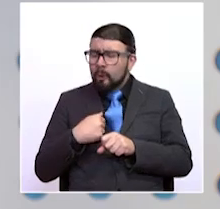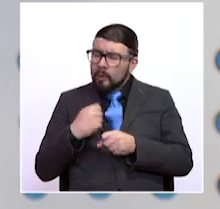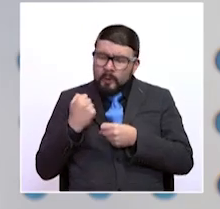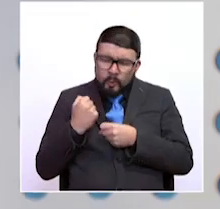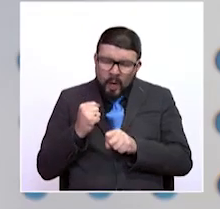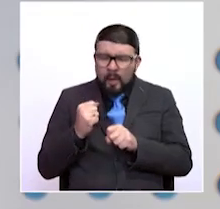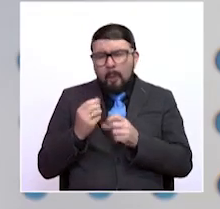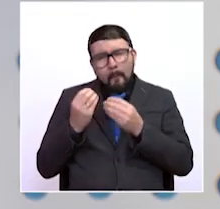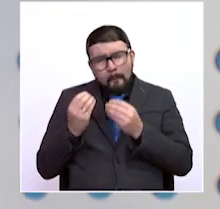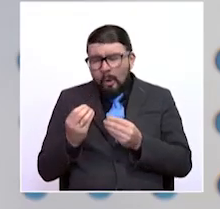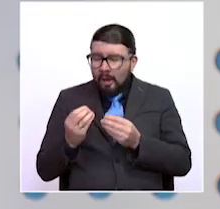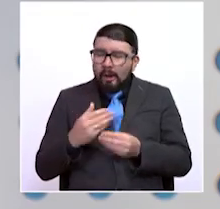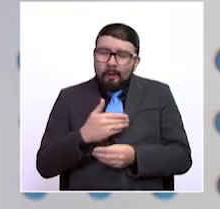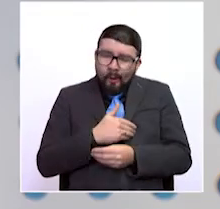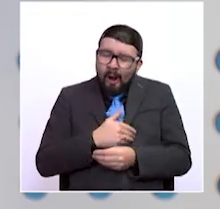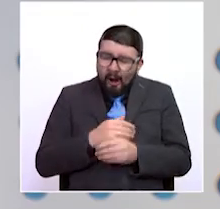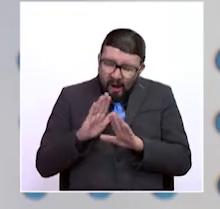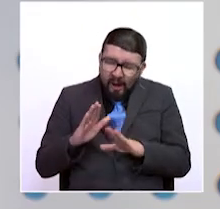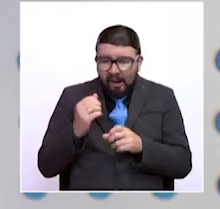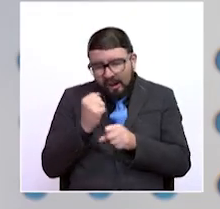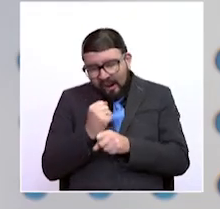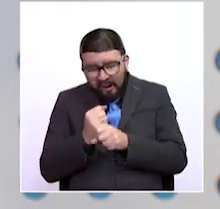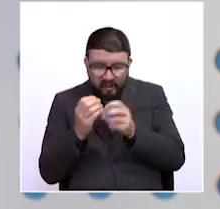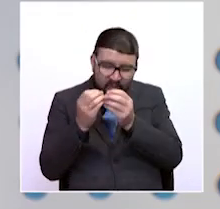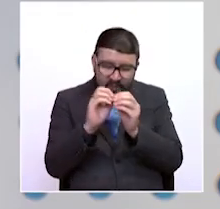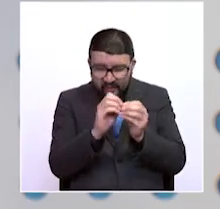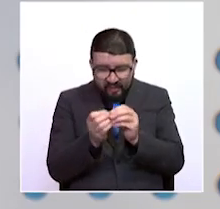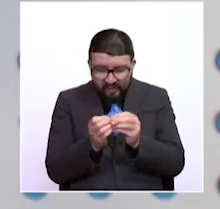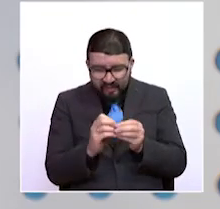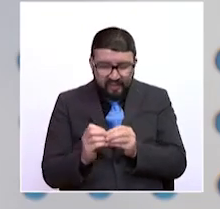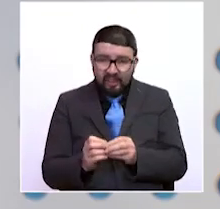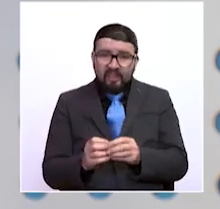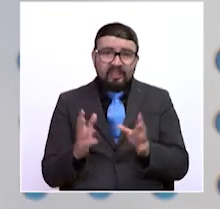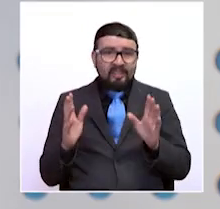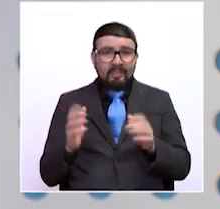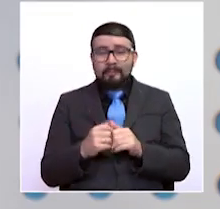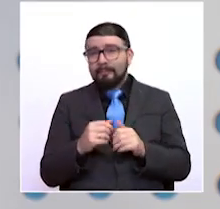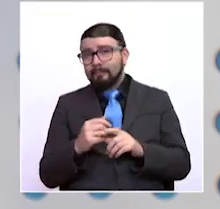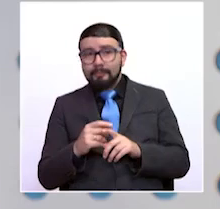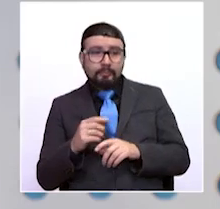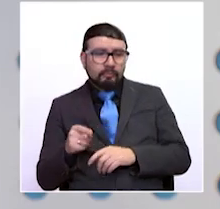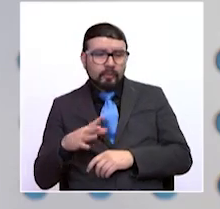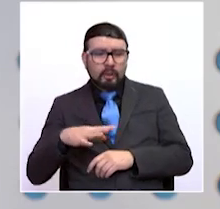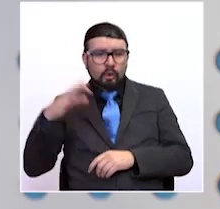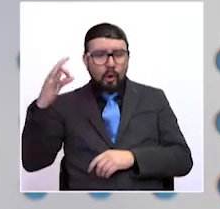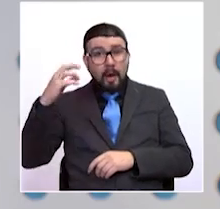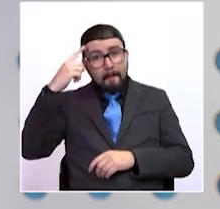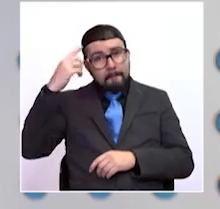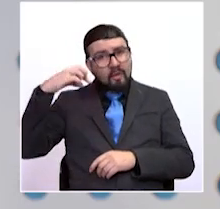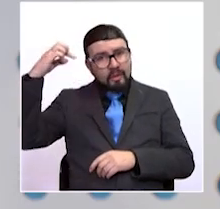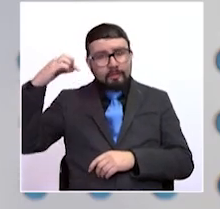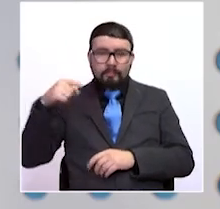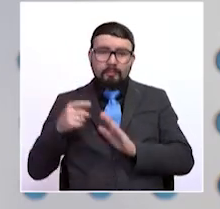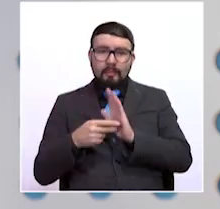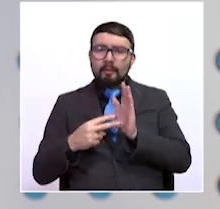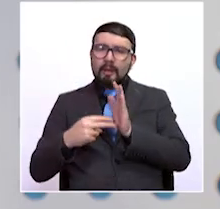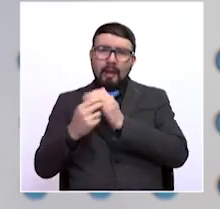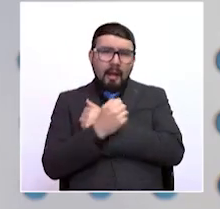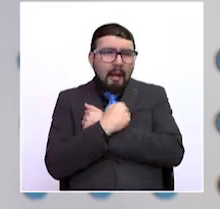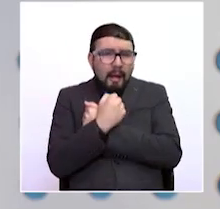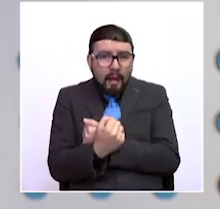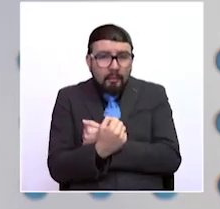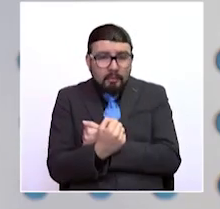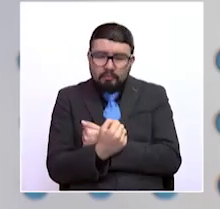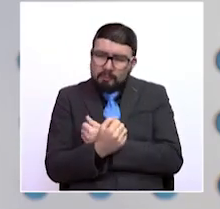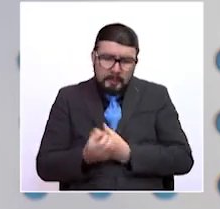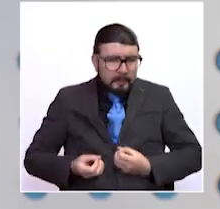lo posible y con el corazón va a tratar de trabajar, y como uno siempre escoge la profesión porque es lo que uno ama, tratar de dar lo